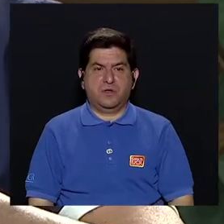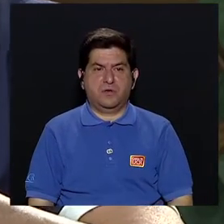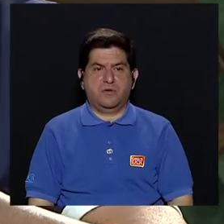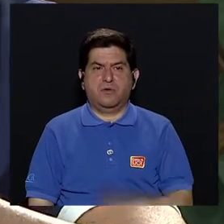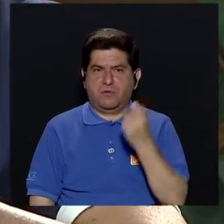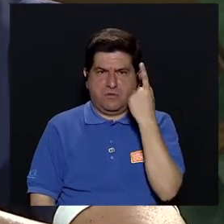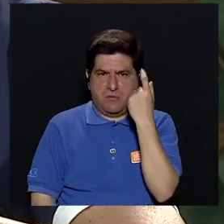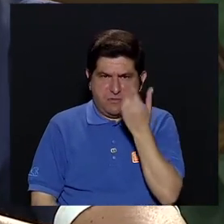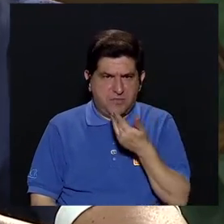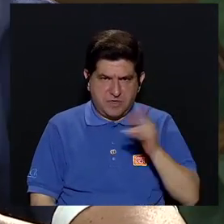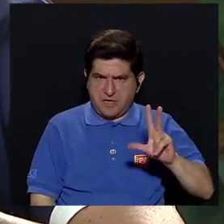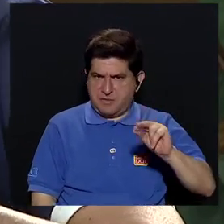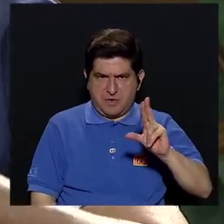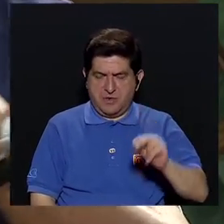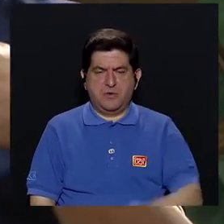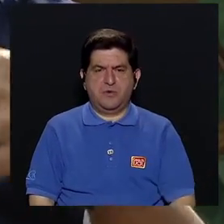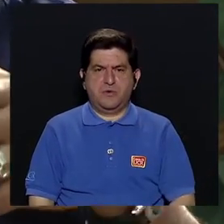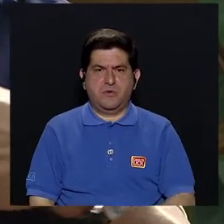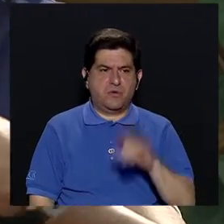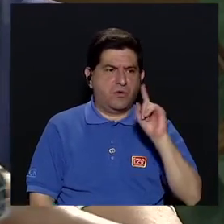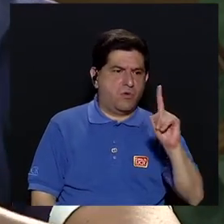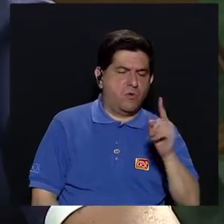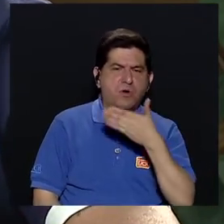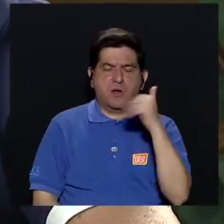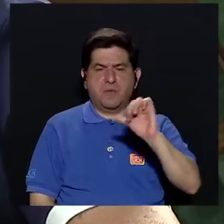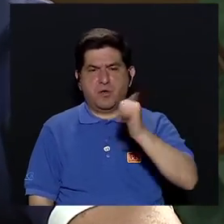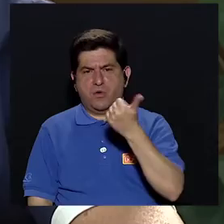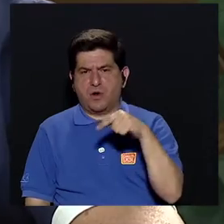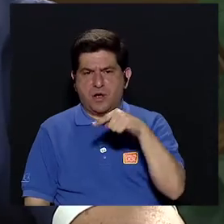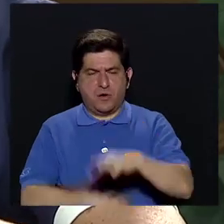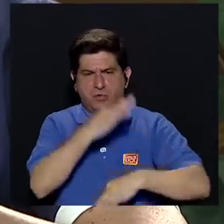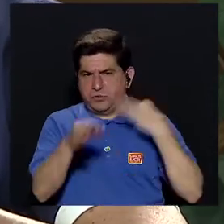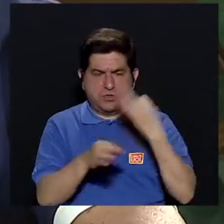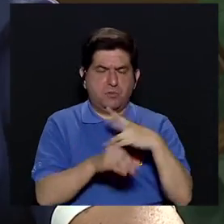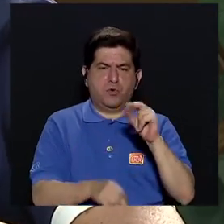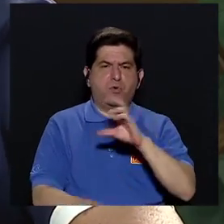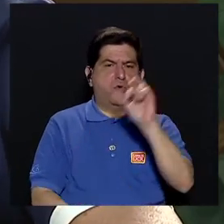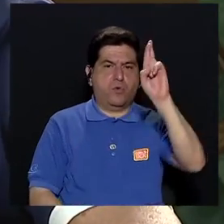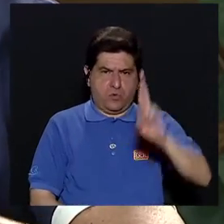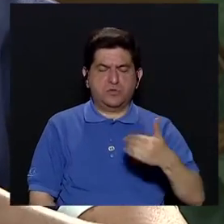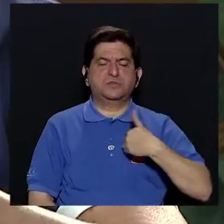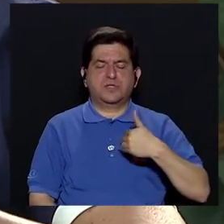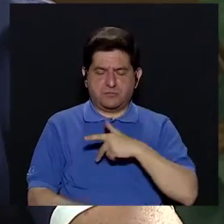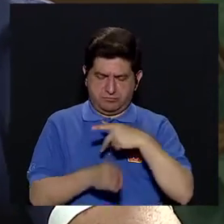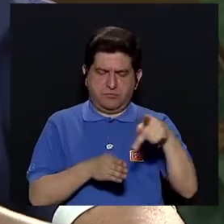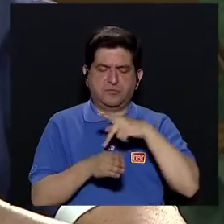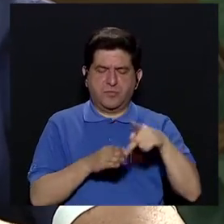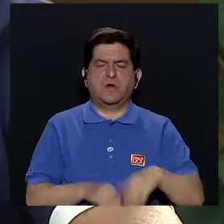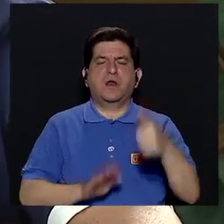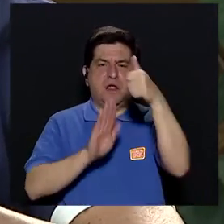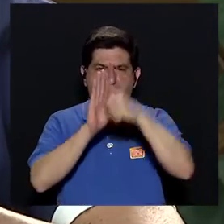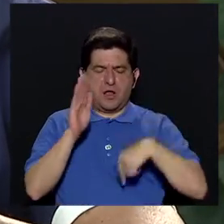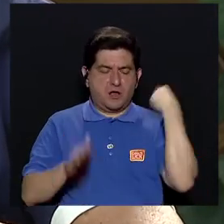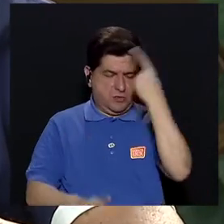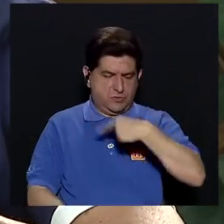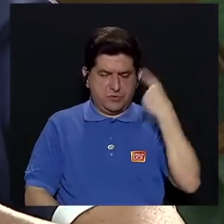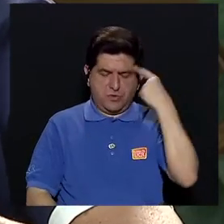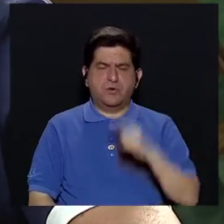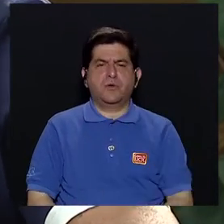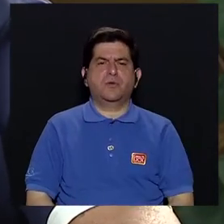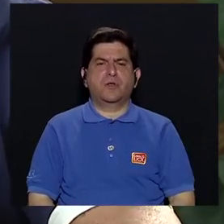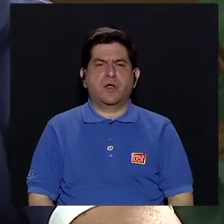que no se interprete mal que una sea mejor que la otra. Costa Rica tiene profesionales en cirugía